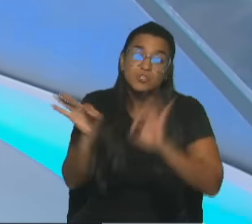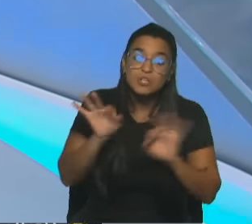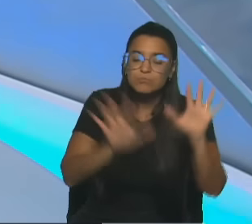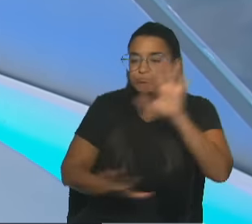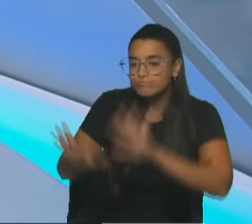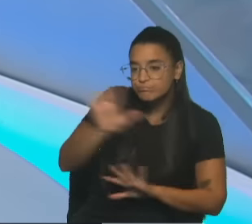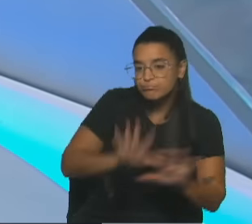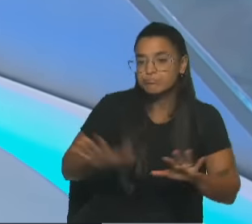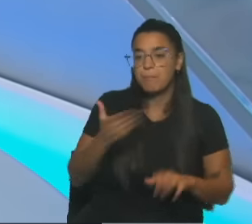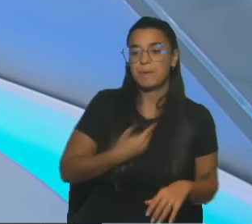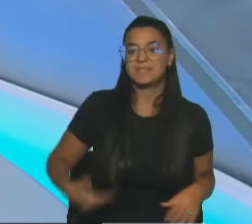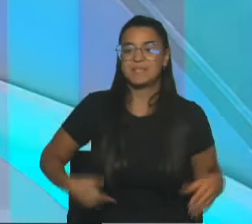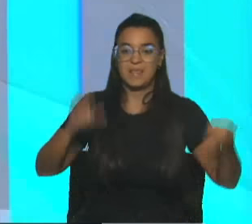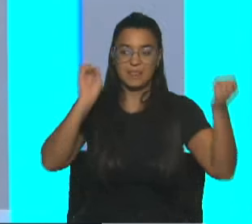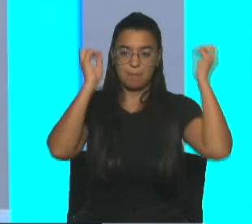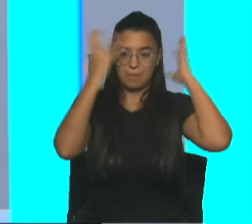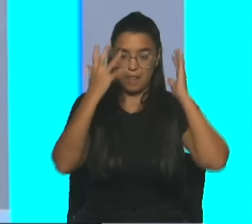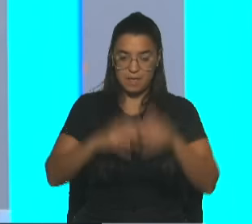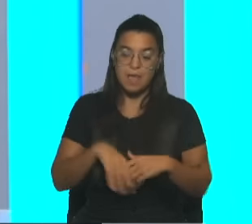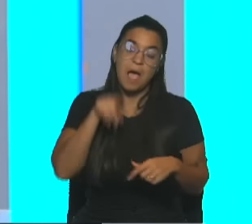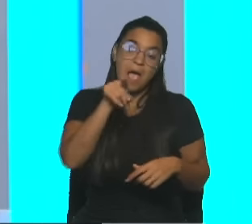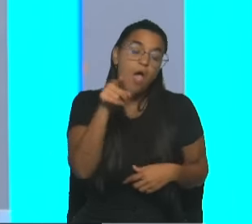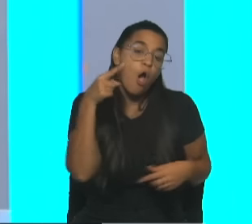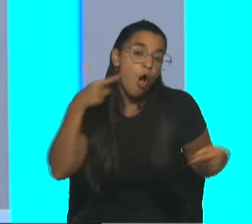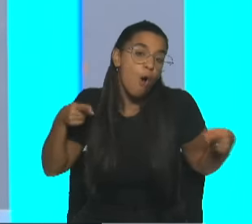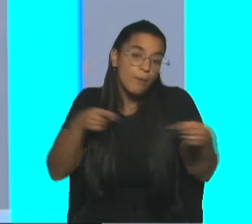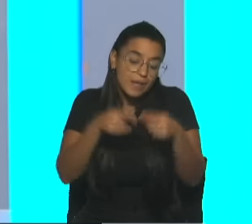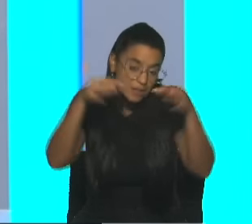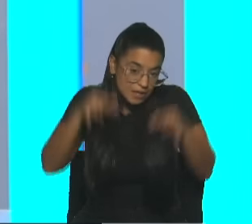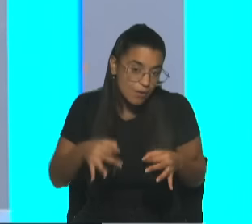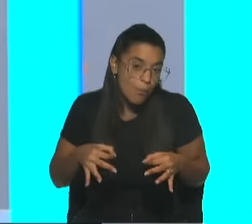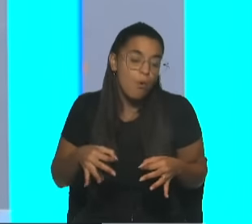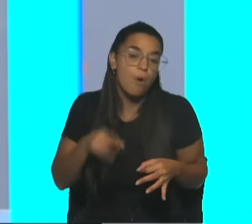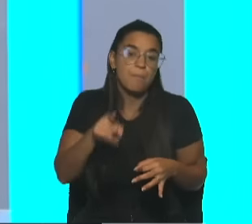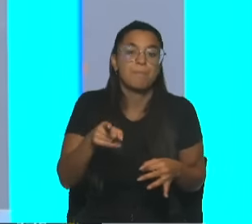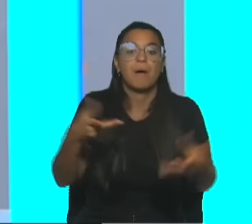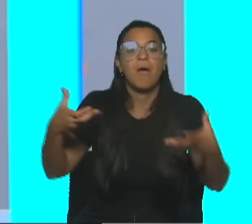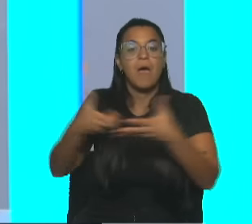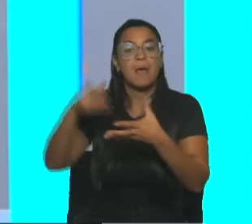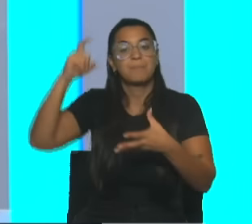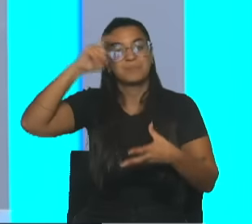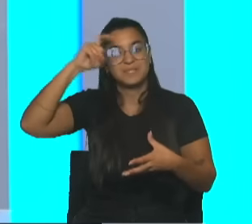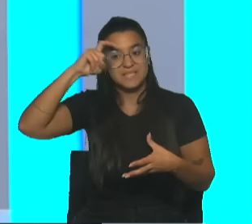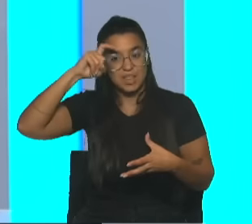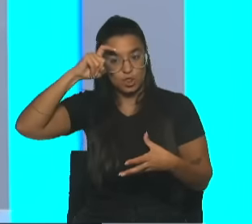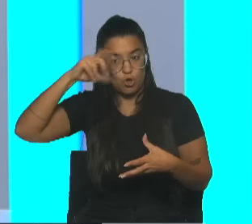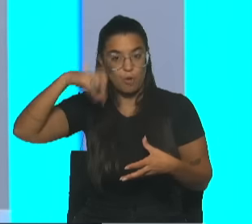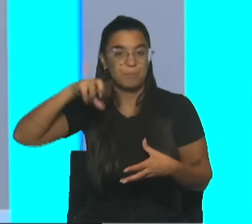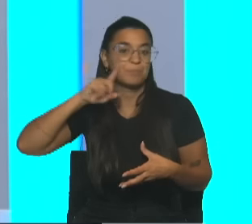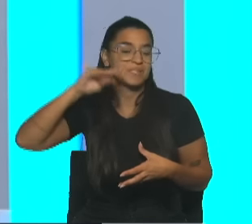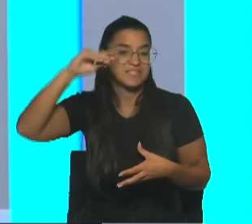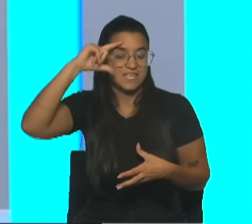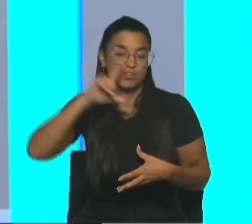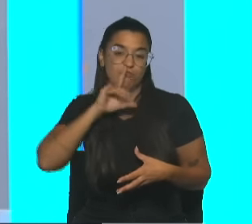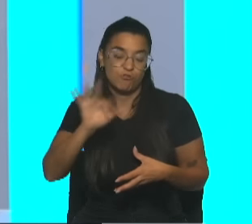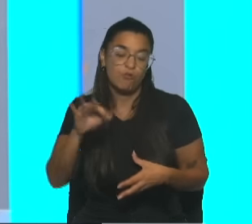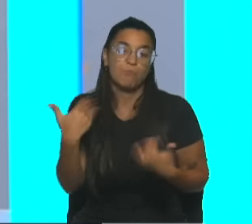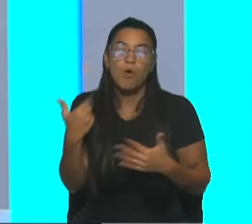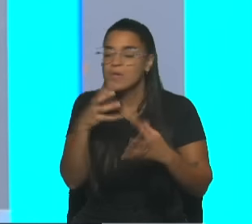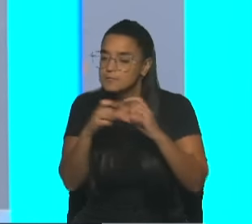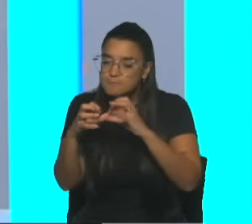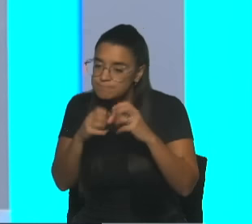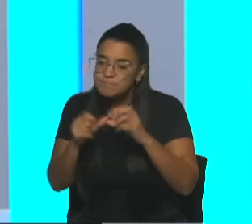presidente Javier Miley y es ahí el objetivo cumplido para el bloque de Miguel Ángel picheto es poder discutir ponerle